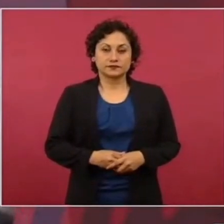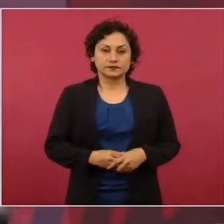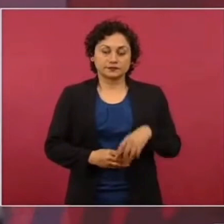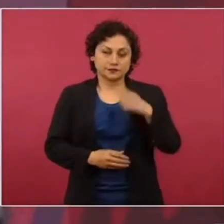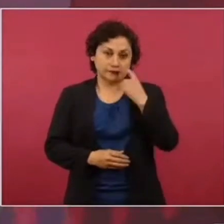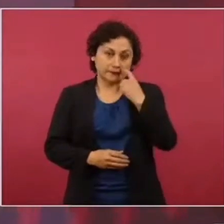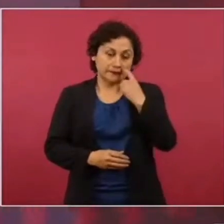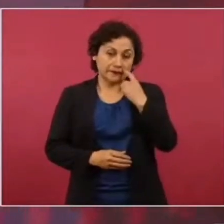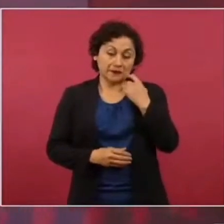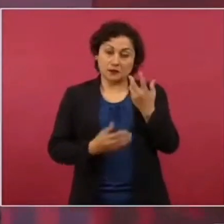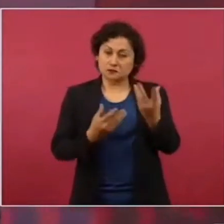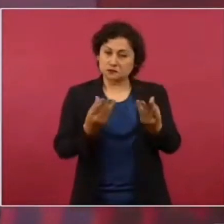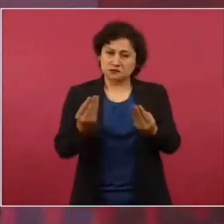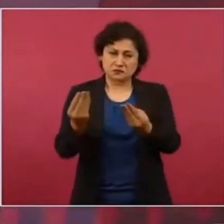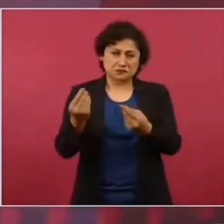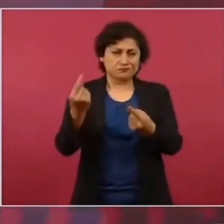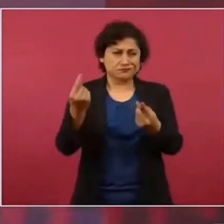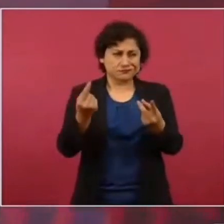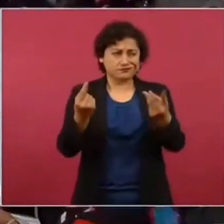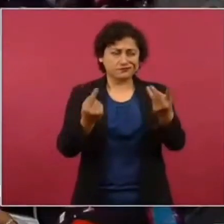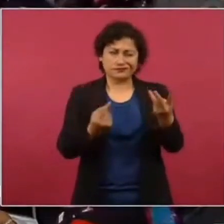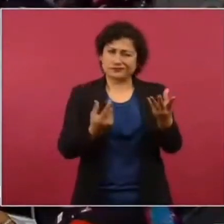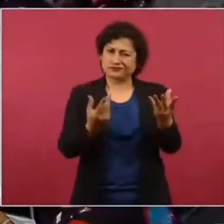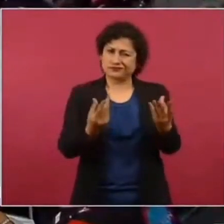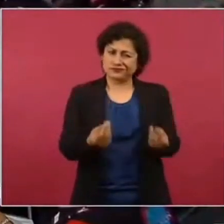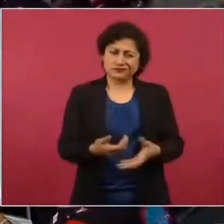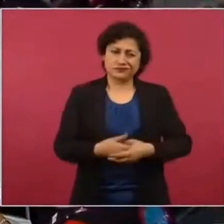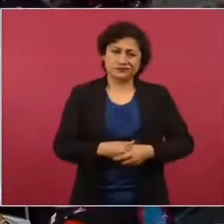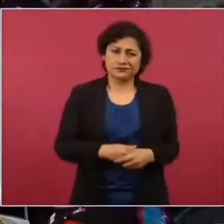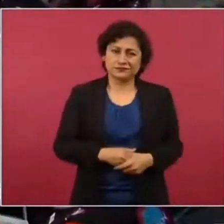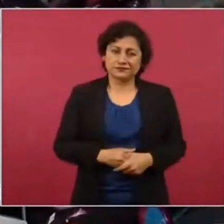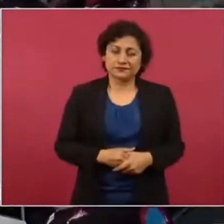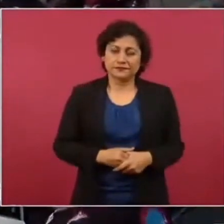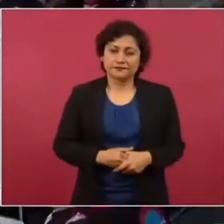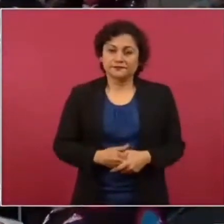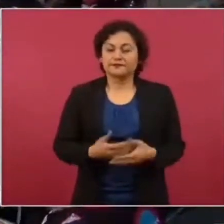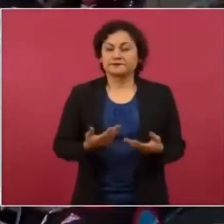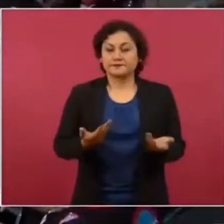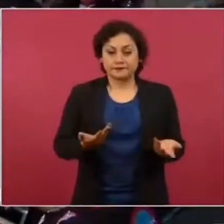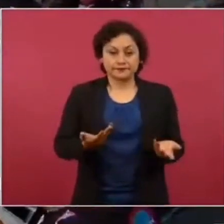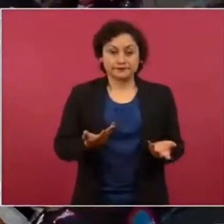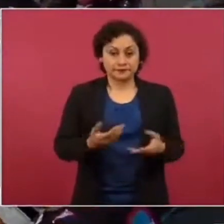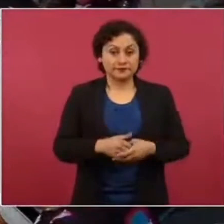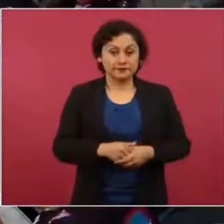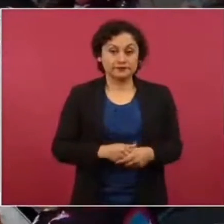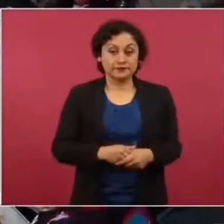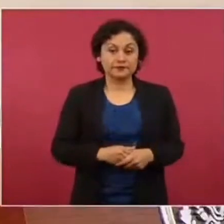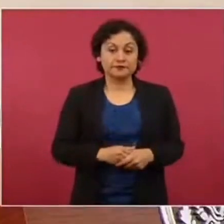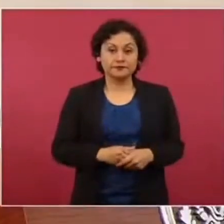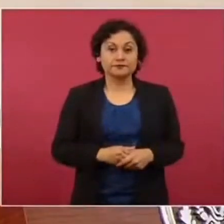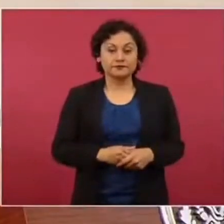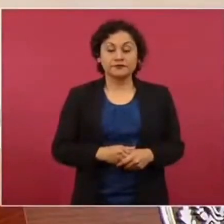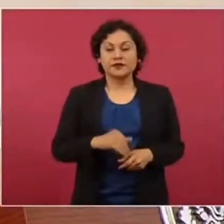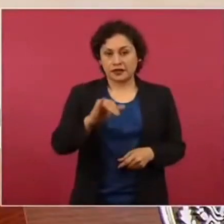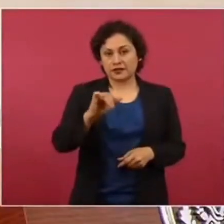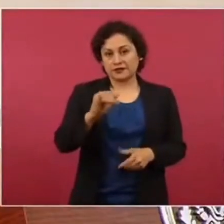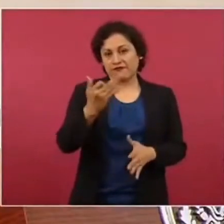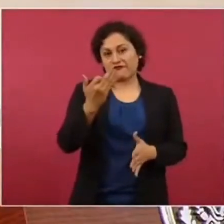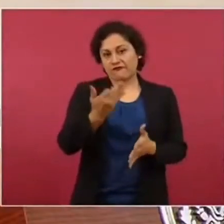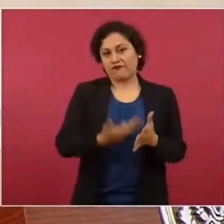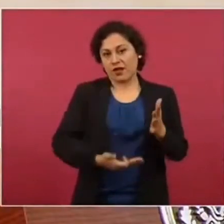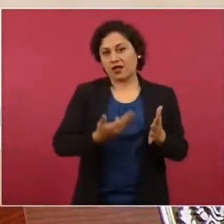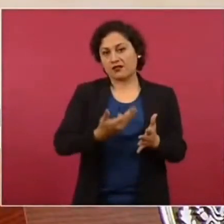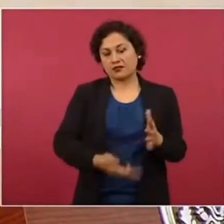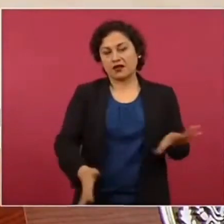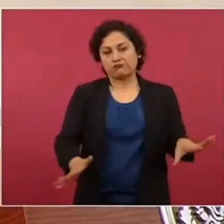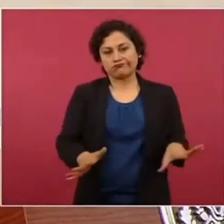Y muchas cosas, ¿no? Entonces, sí hace falta que se dé este cambio y hay que